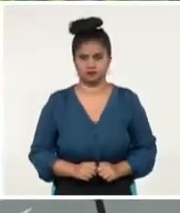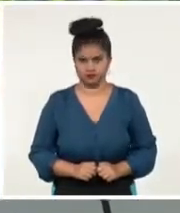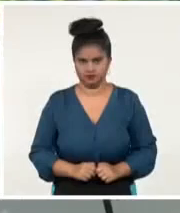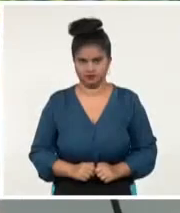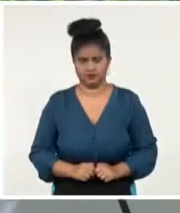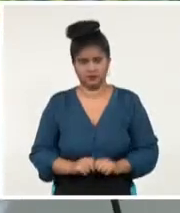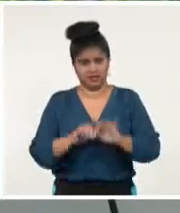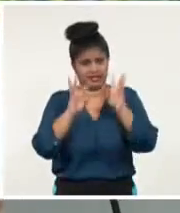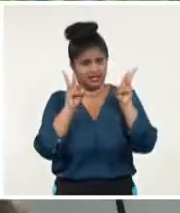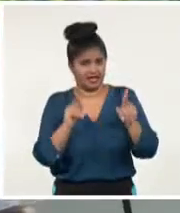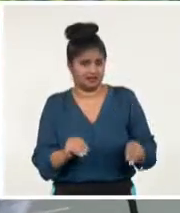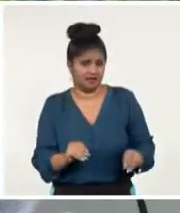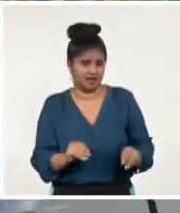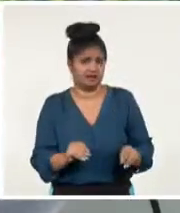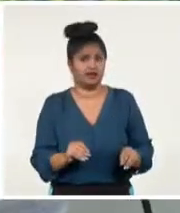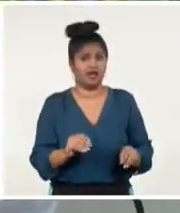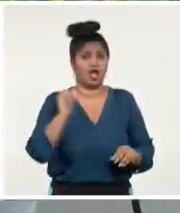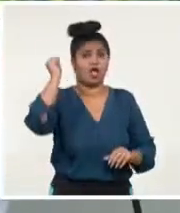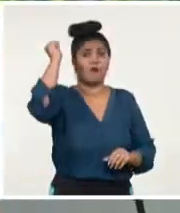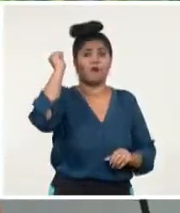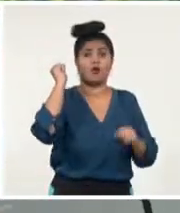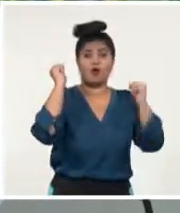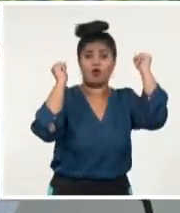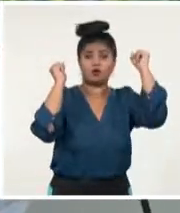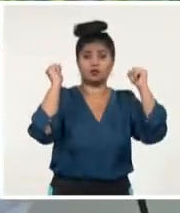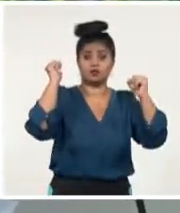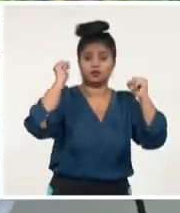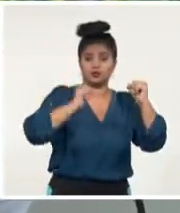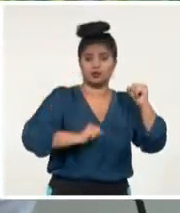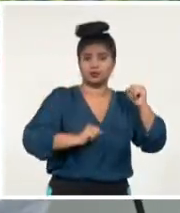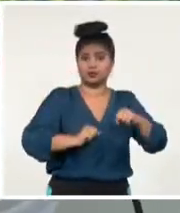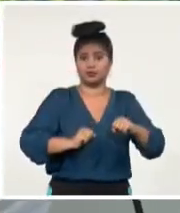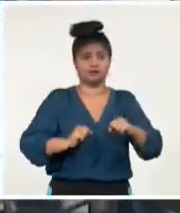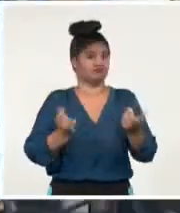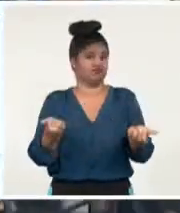importante de postes y infraestructura eléctrica que tuvieron daños en estos dos municipios.